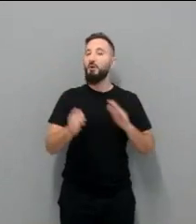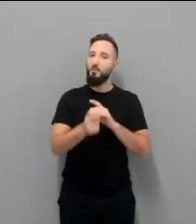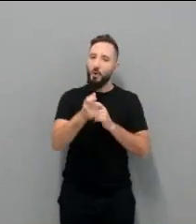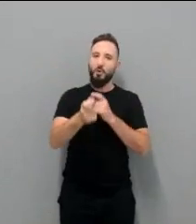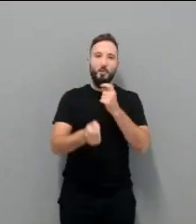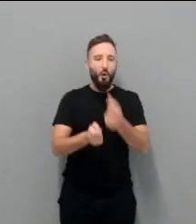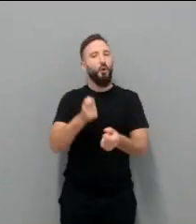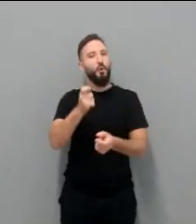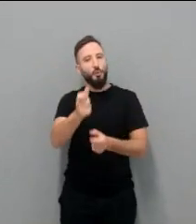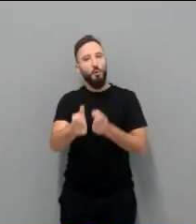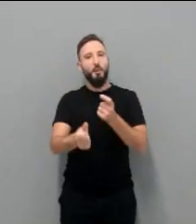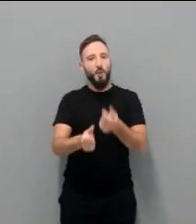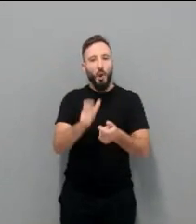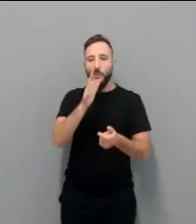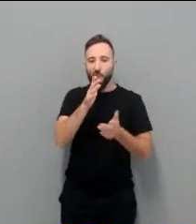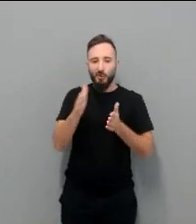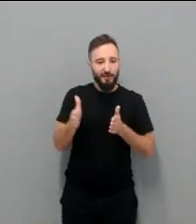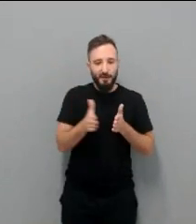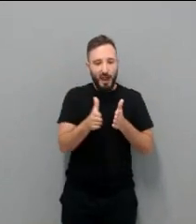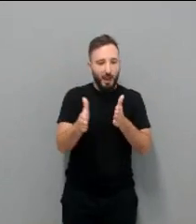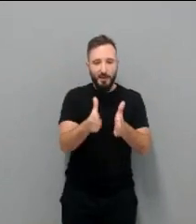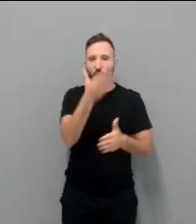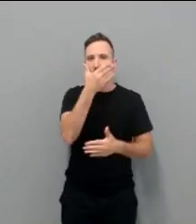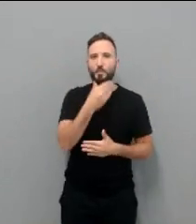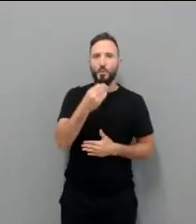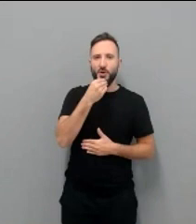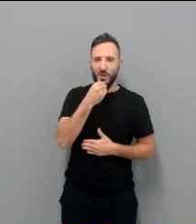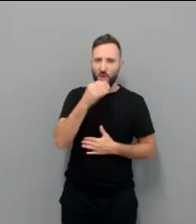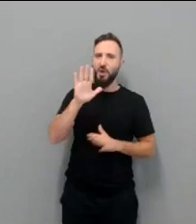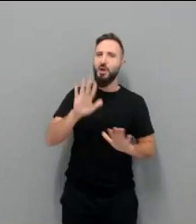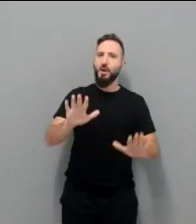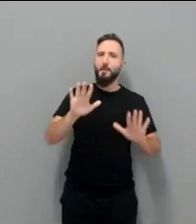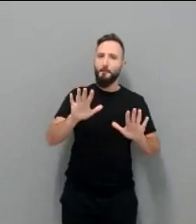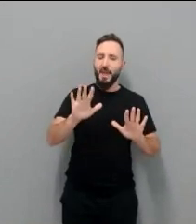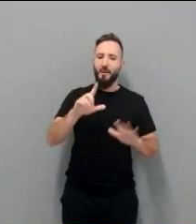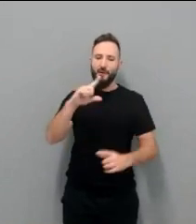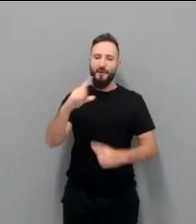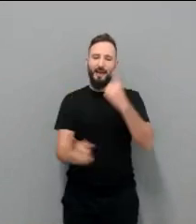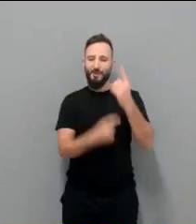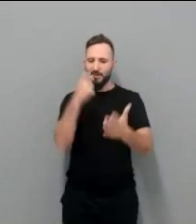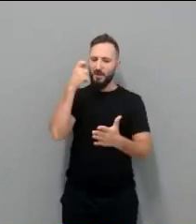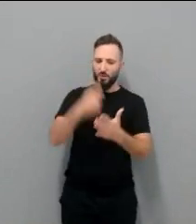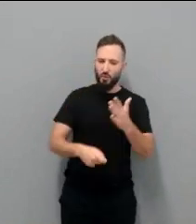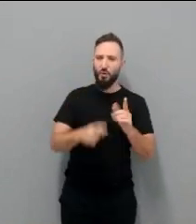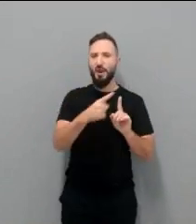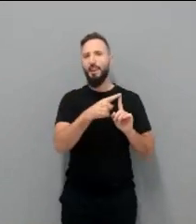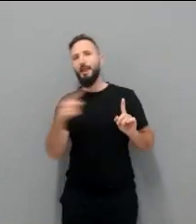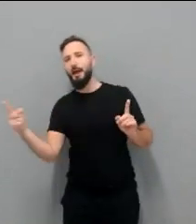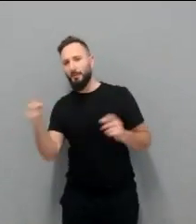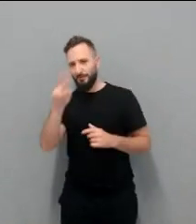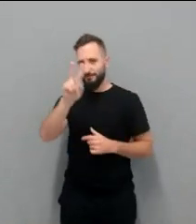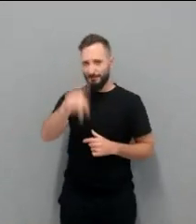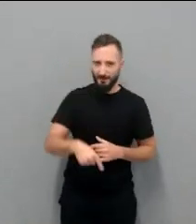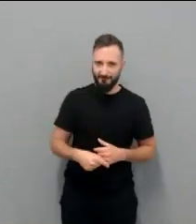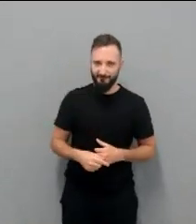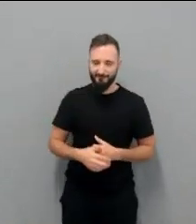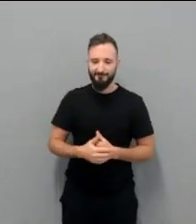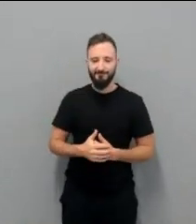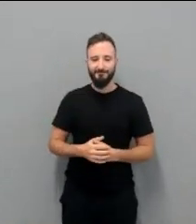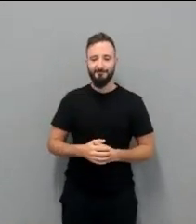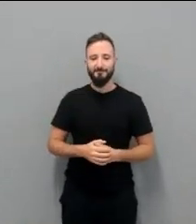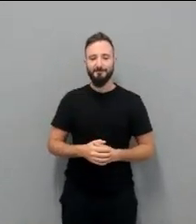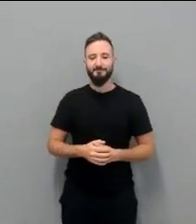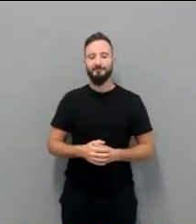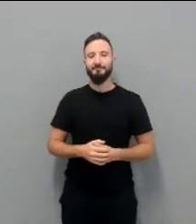poco, porque es un camino muy bonito, pero a veces, pues bueno, lento y largo. Eso. Pero el caso es llegar